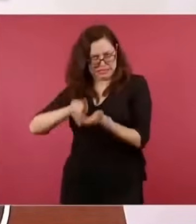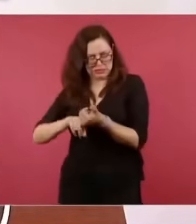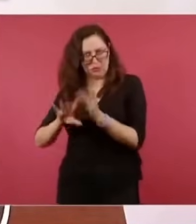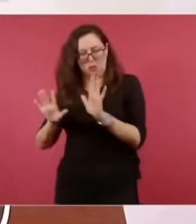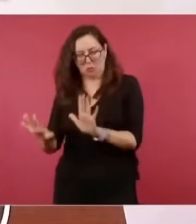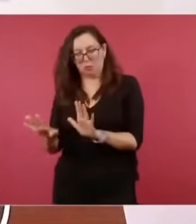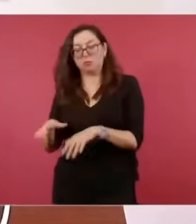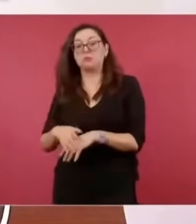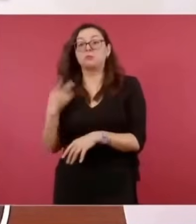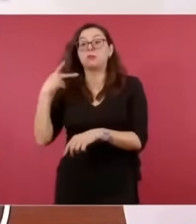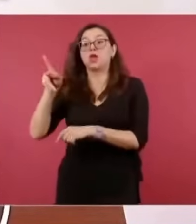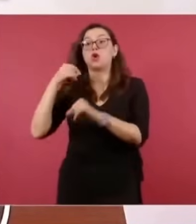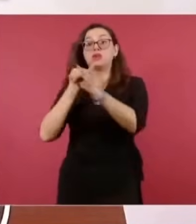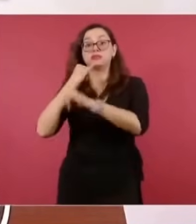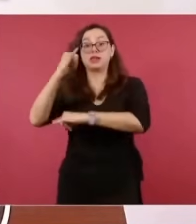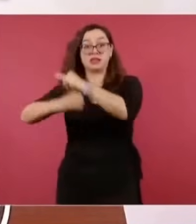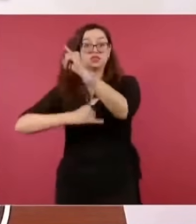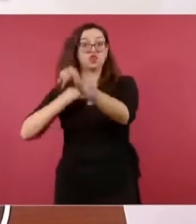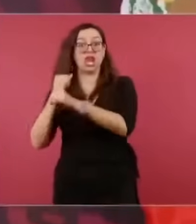por esto?